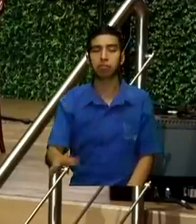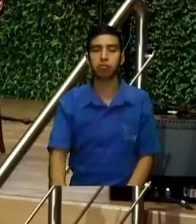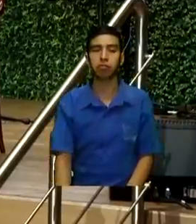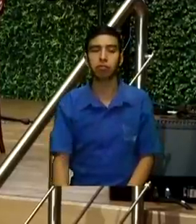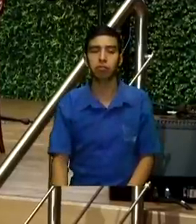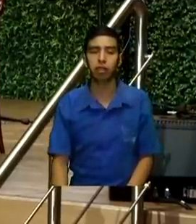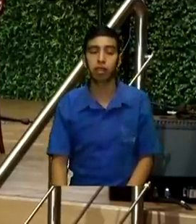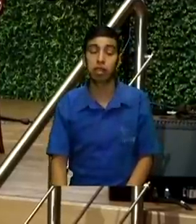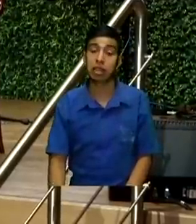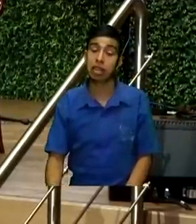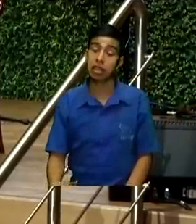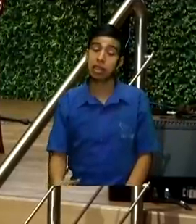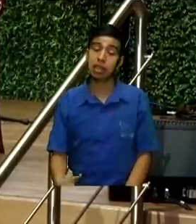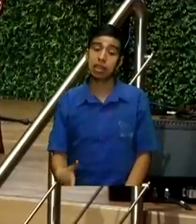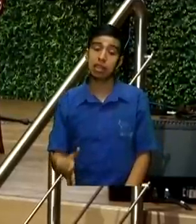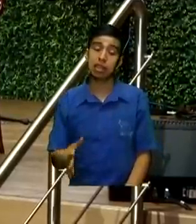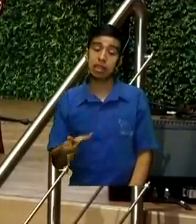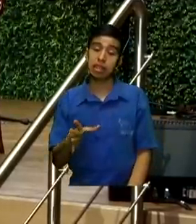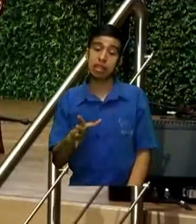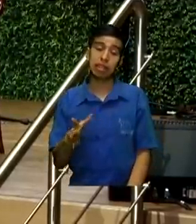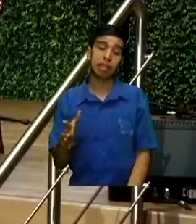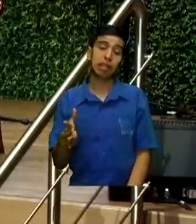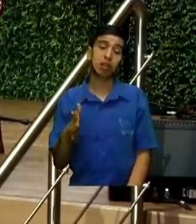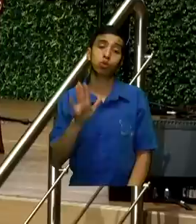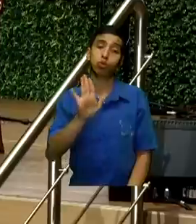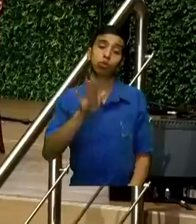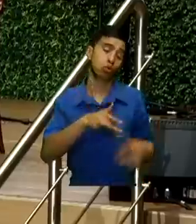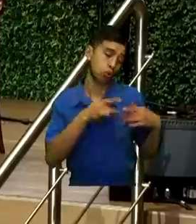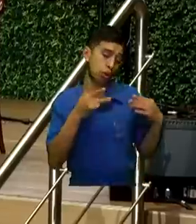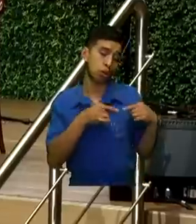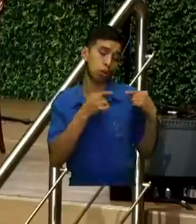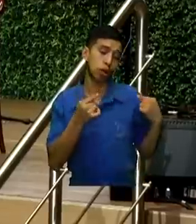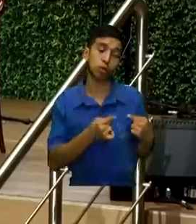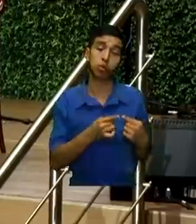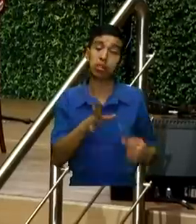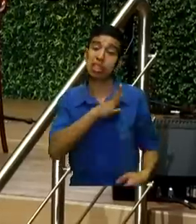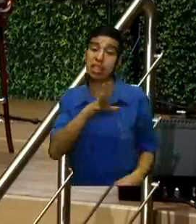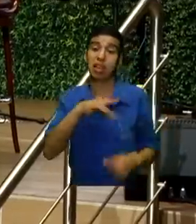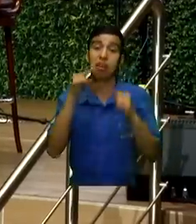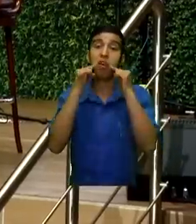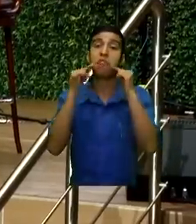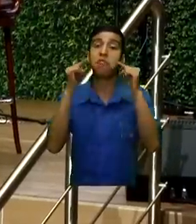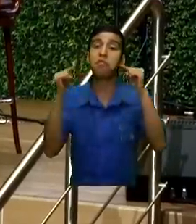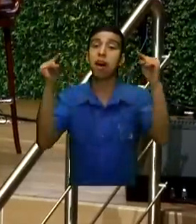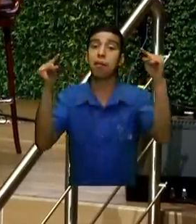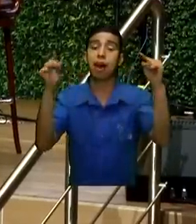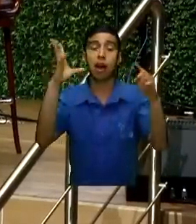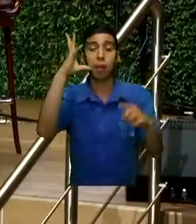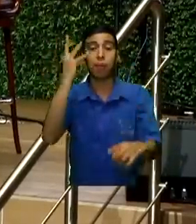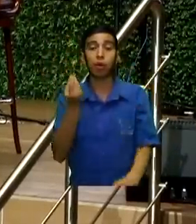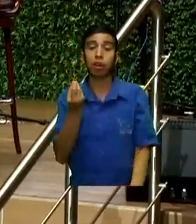gran personaje. ¡Oh! Usted se recuerda de Justo Rufino Barrios, hermano, sí.